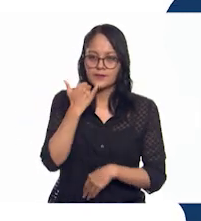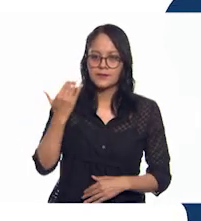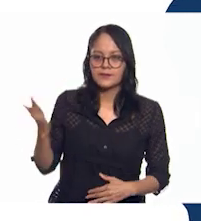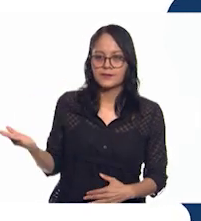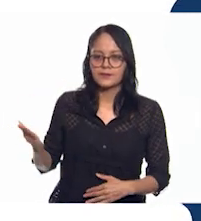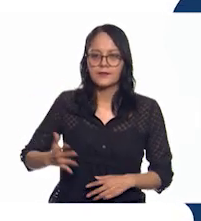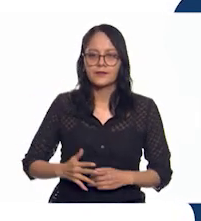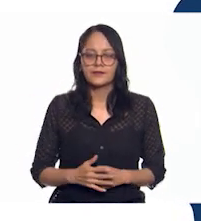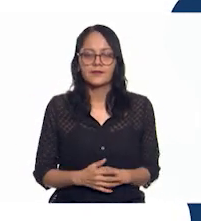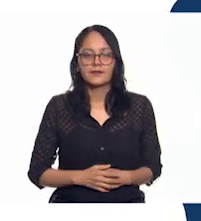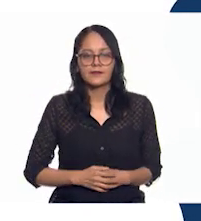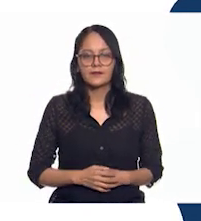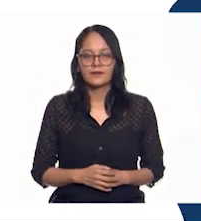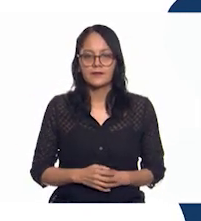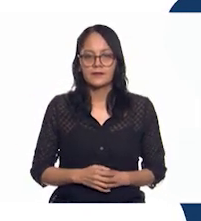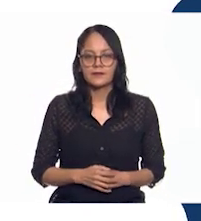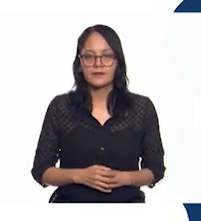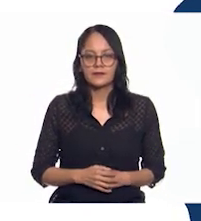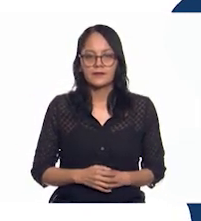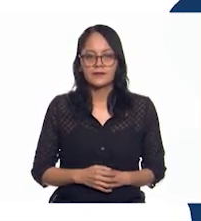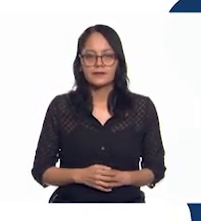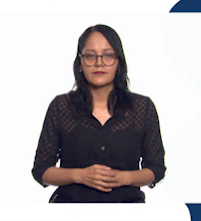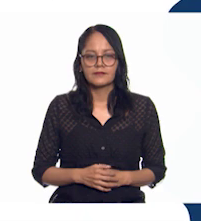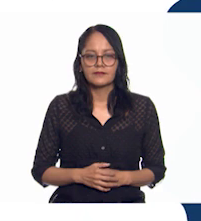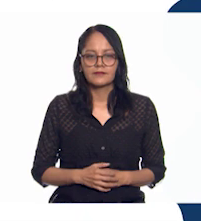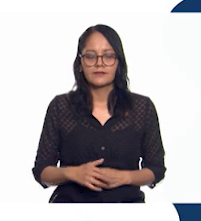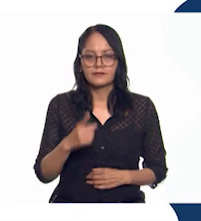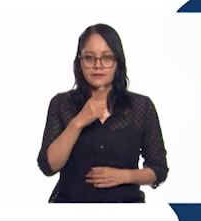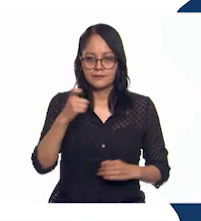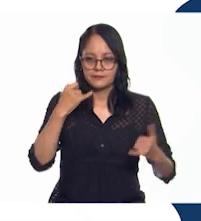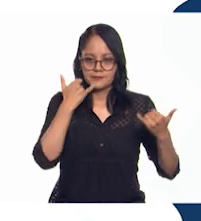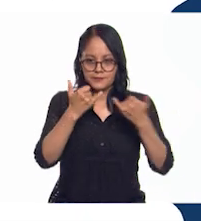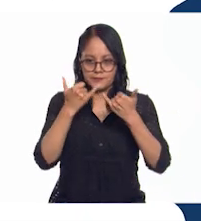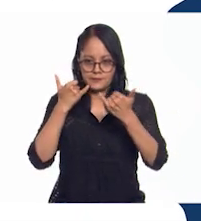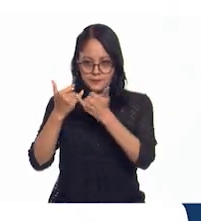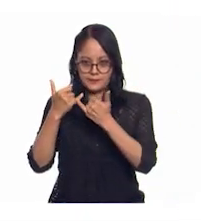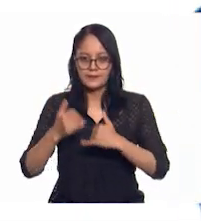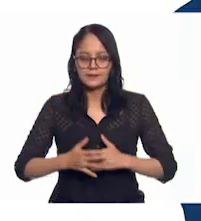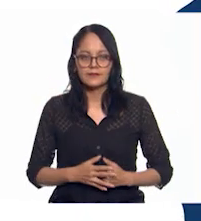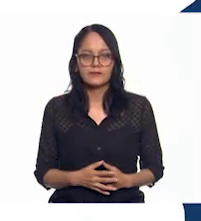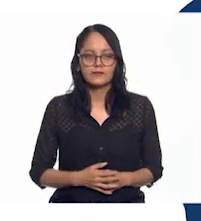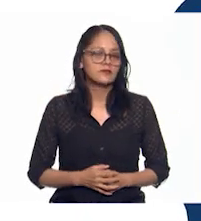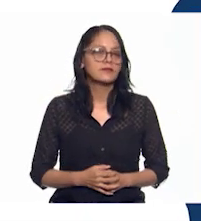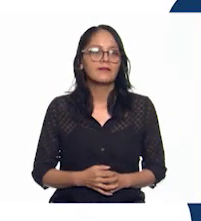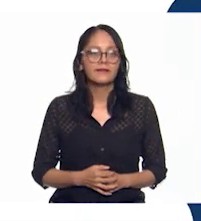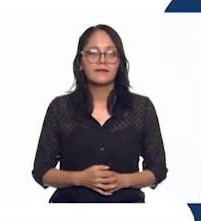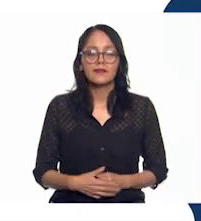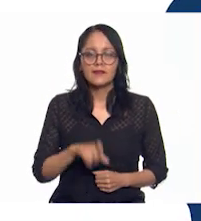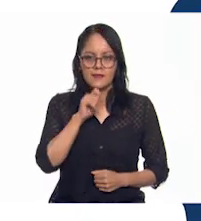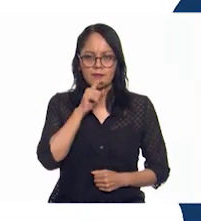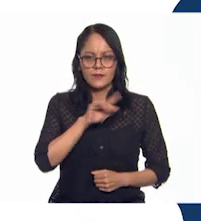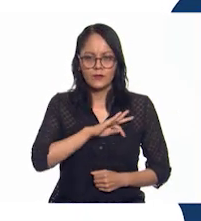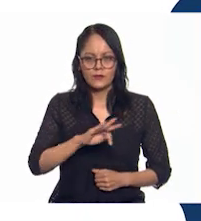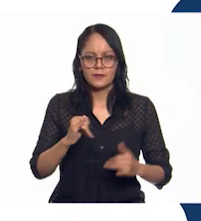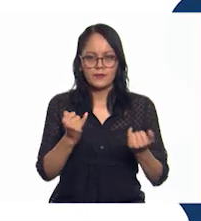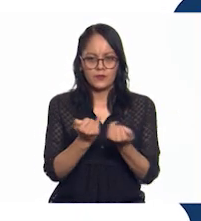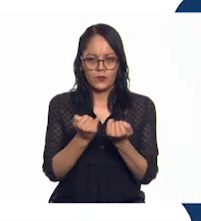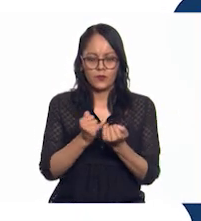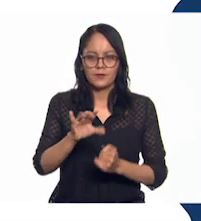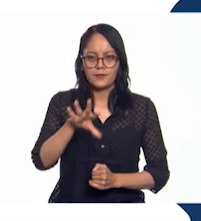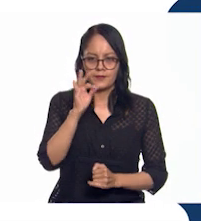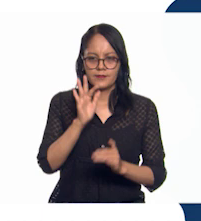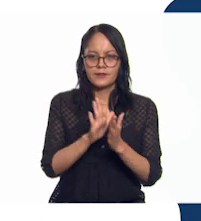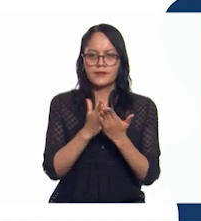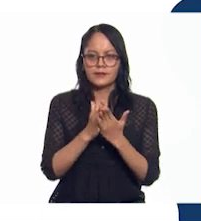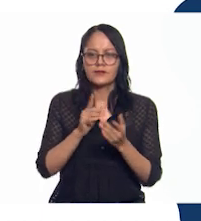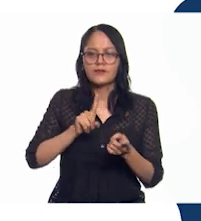55 41 72 04 13, con 100 líneas. También puedes encontrar los libros de texto